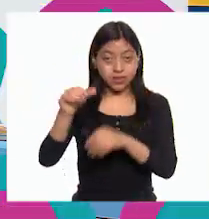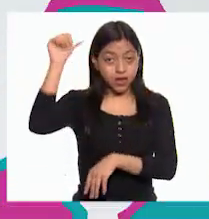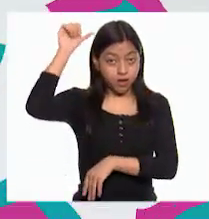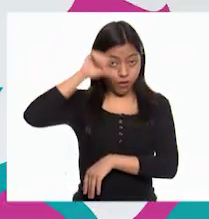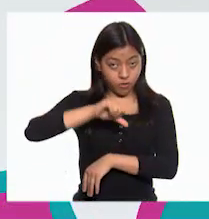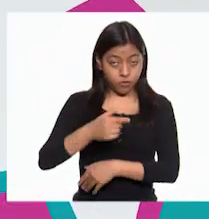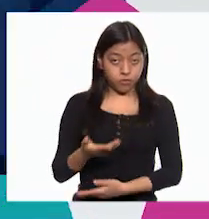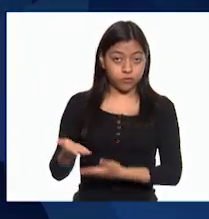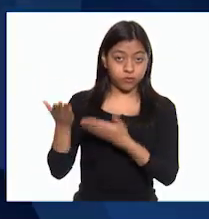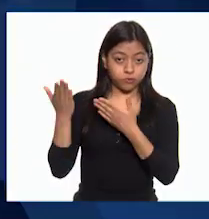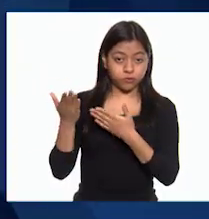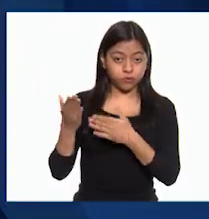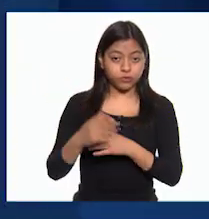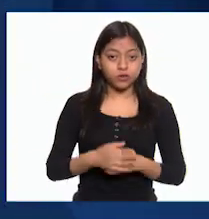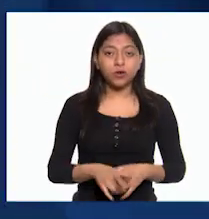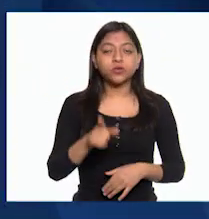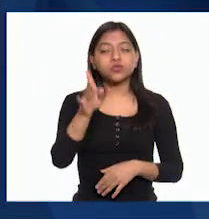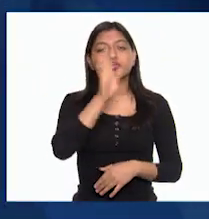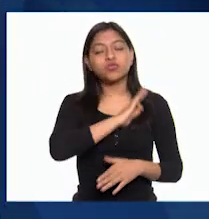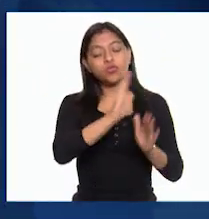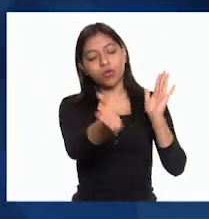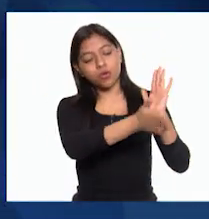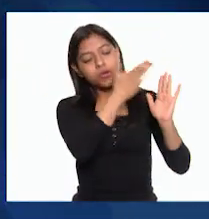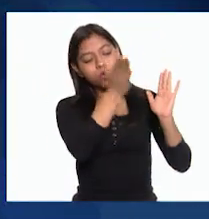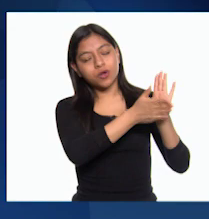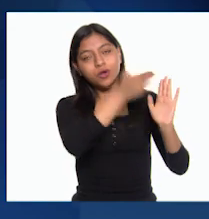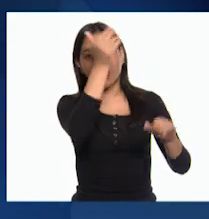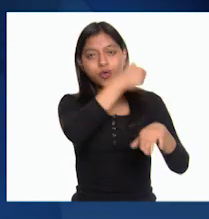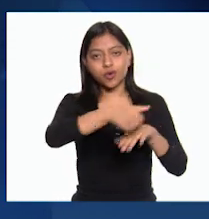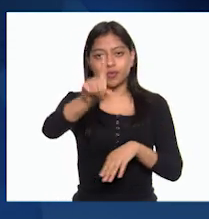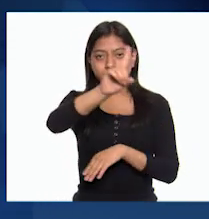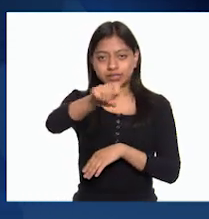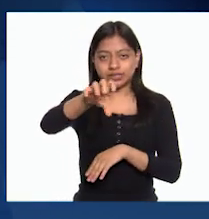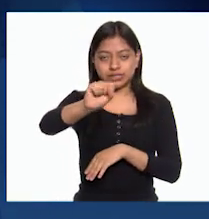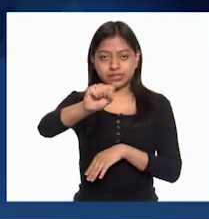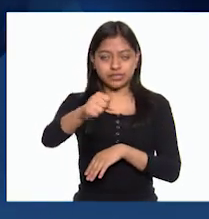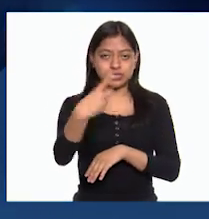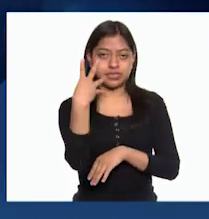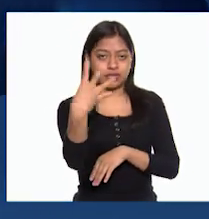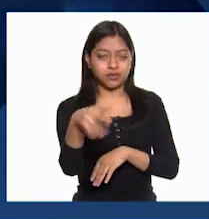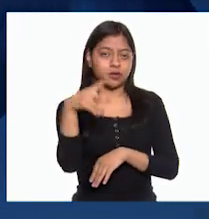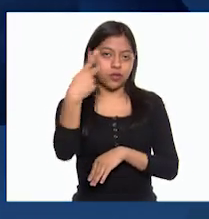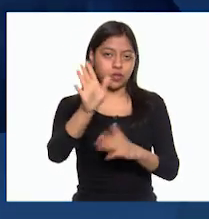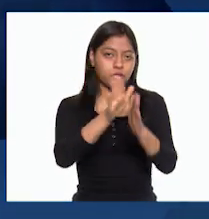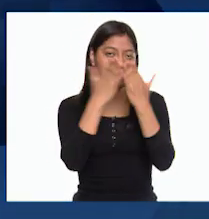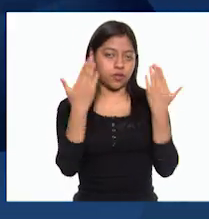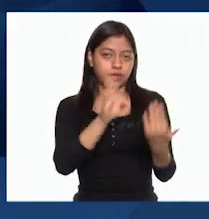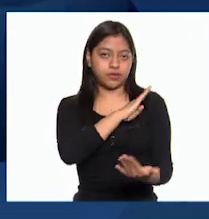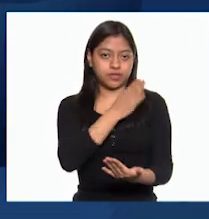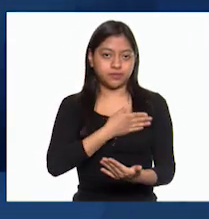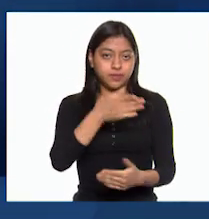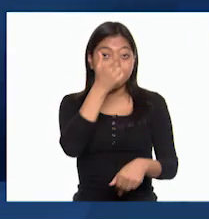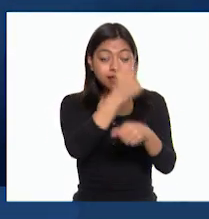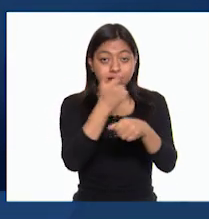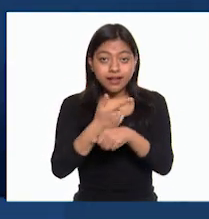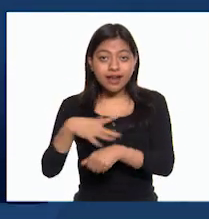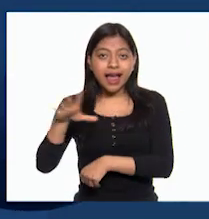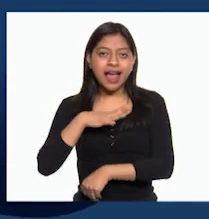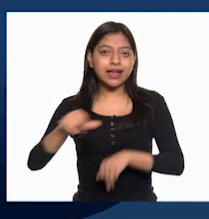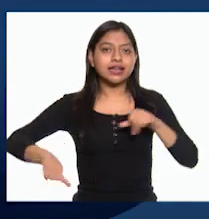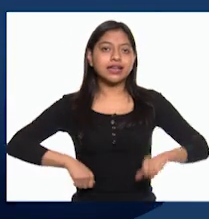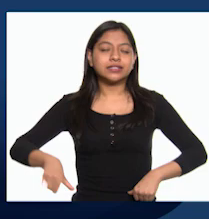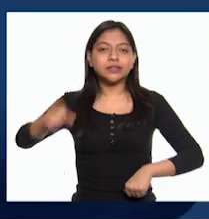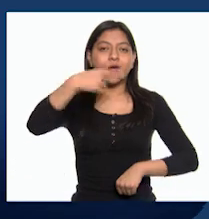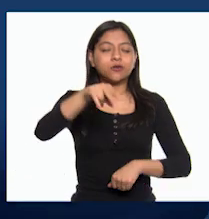las sinalefas, pueden consultar la página 164 de su libro de texto. Allí encontrarán un ejercicio